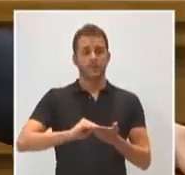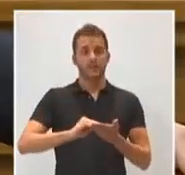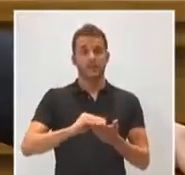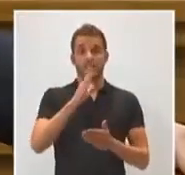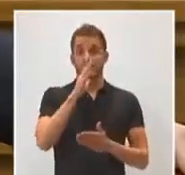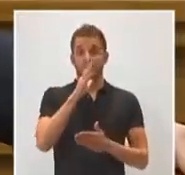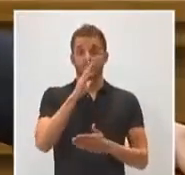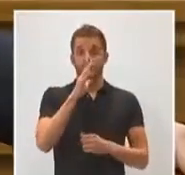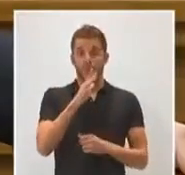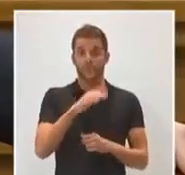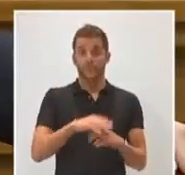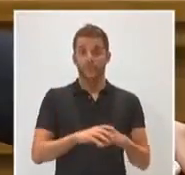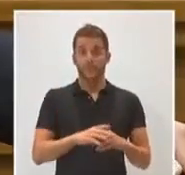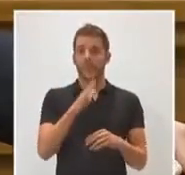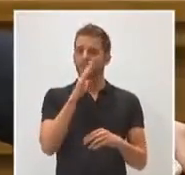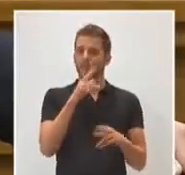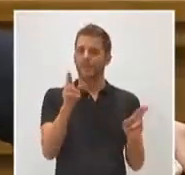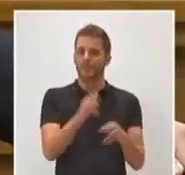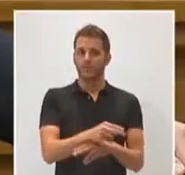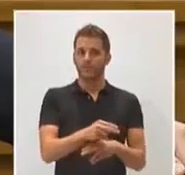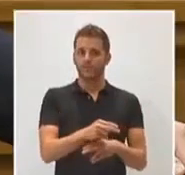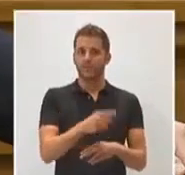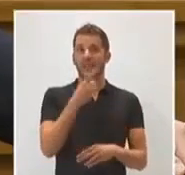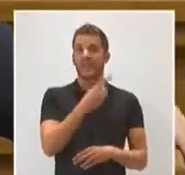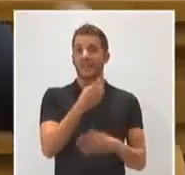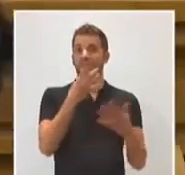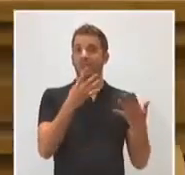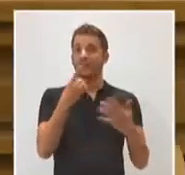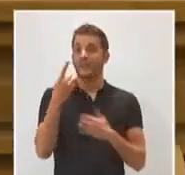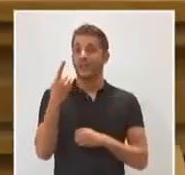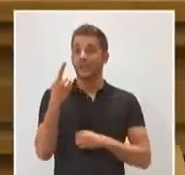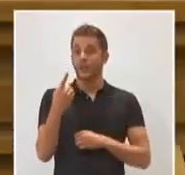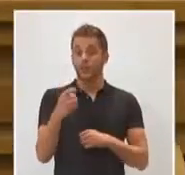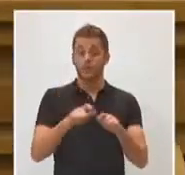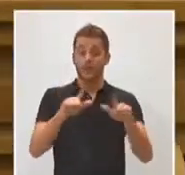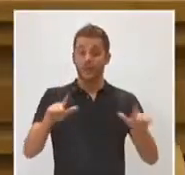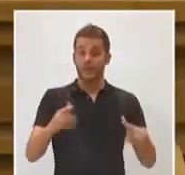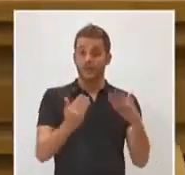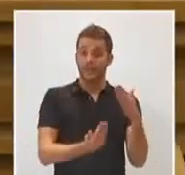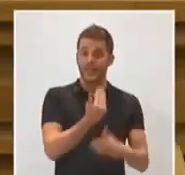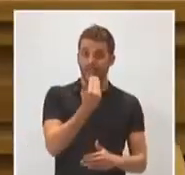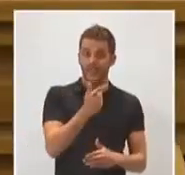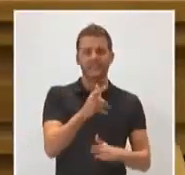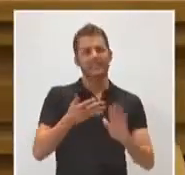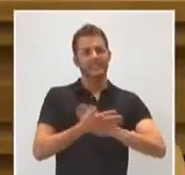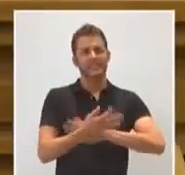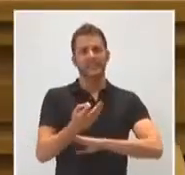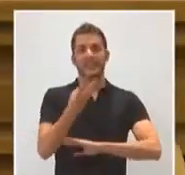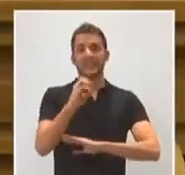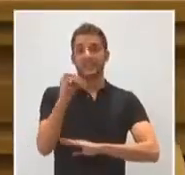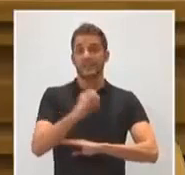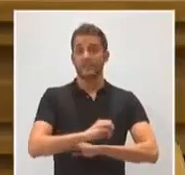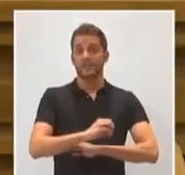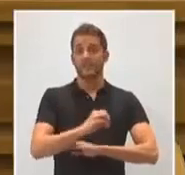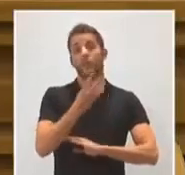incluso a suprimir 195 aulas matinales que significan un 30 por ciento